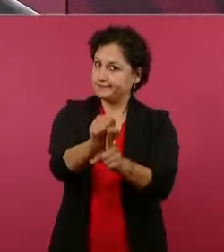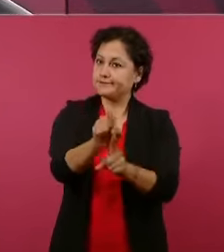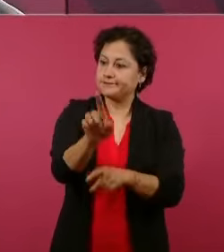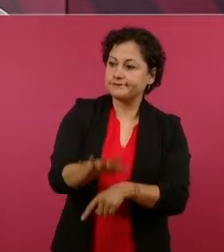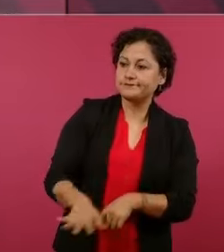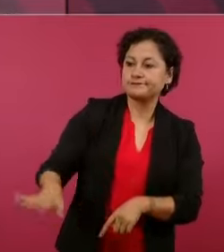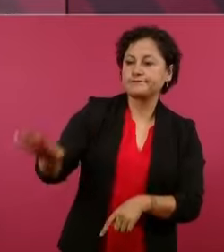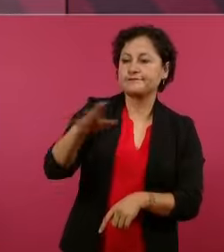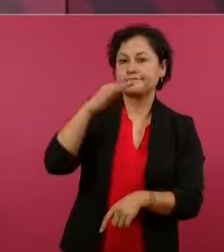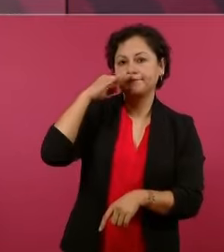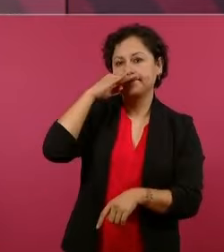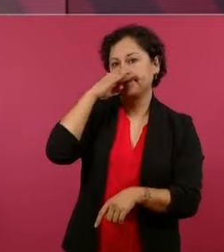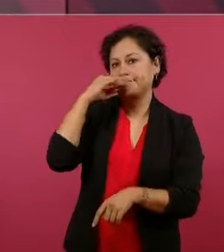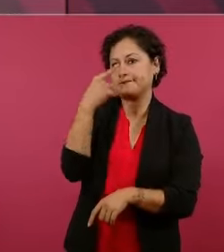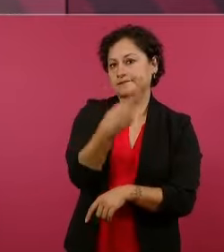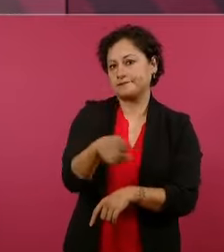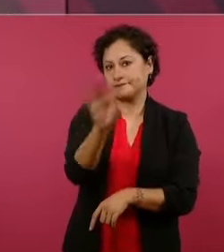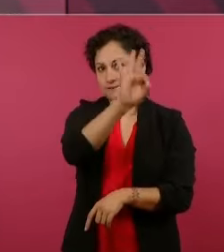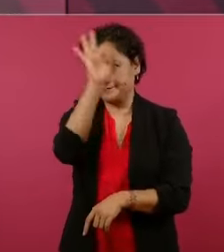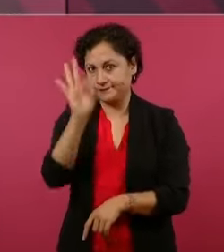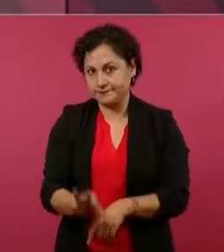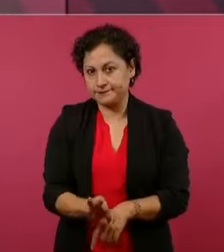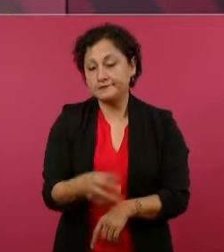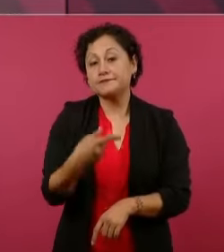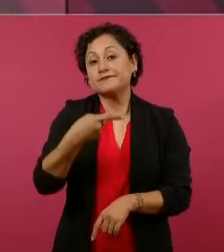embargo hay ciertas